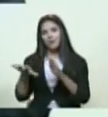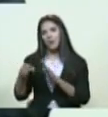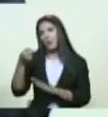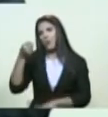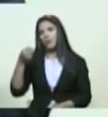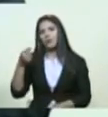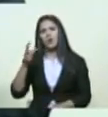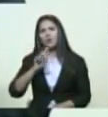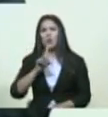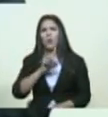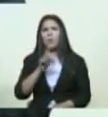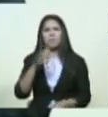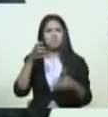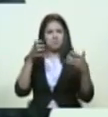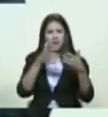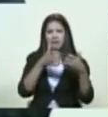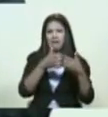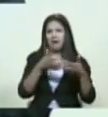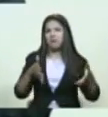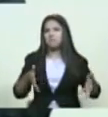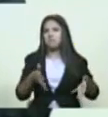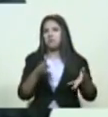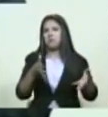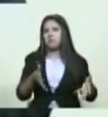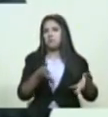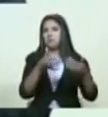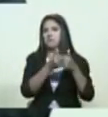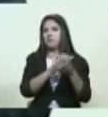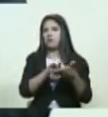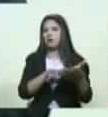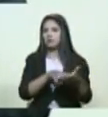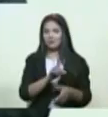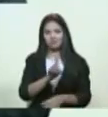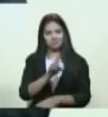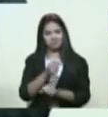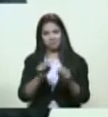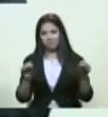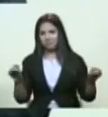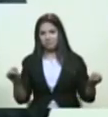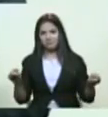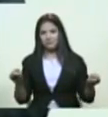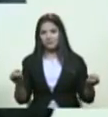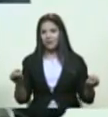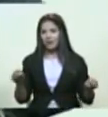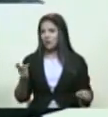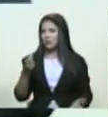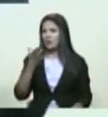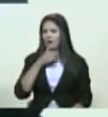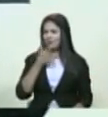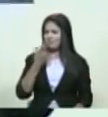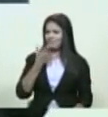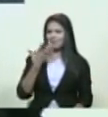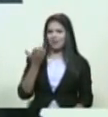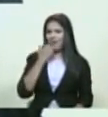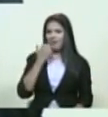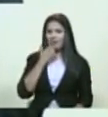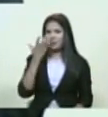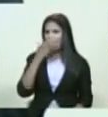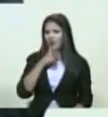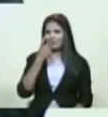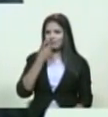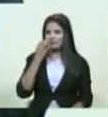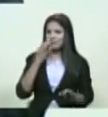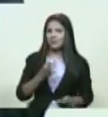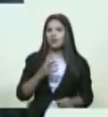ser un instrumento para la guerra y para la violencia. No puede ser tan irresponsable, no se puede ser tan irresponsable